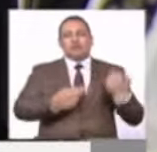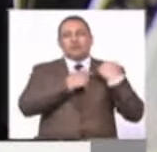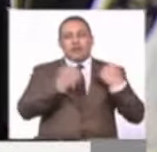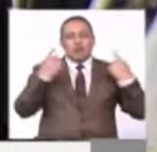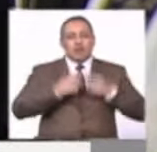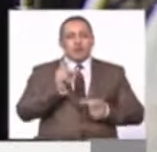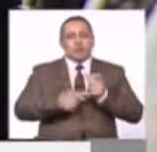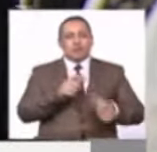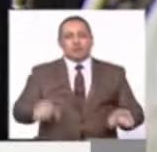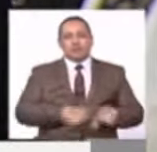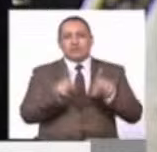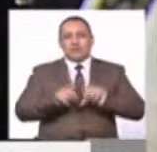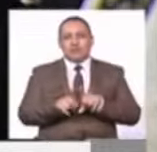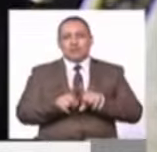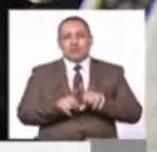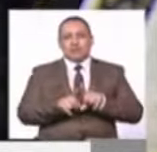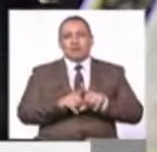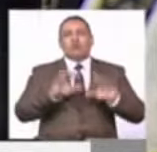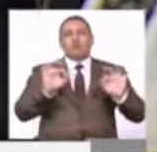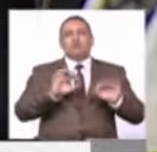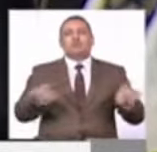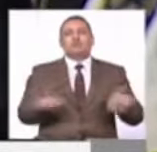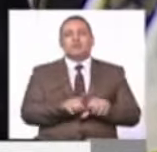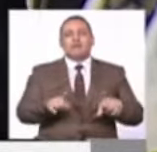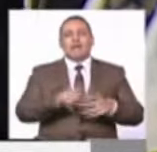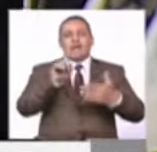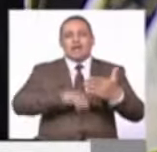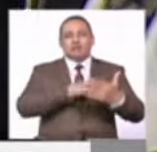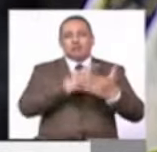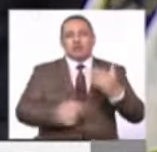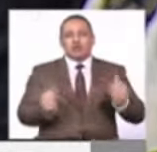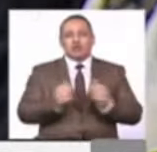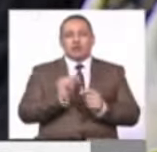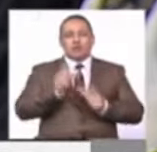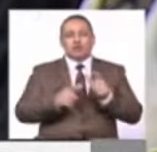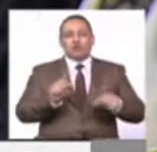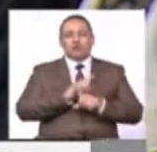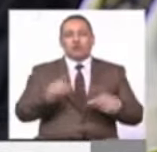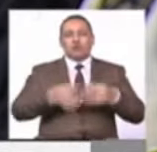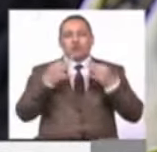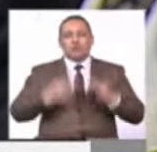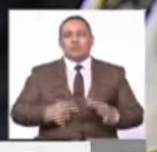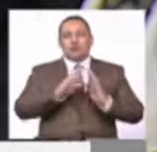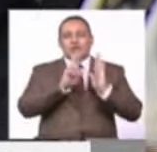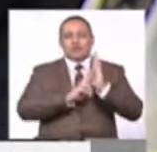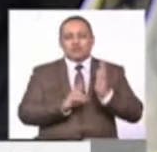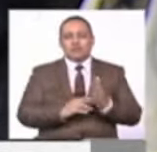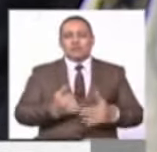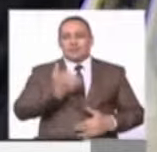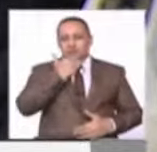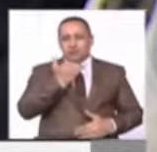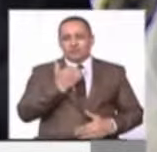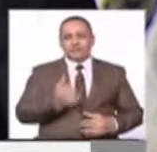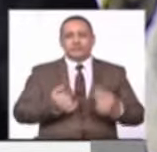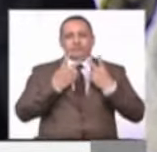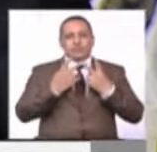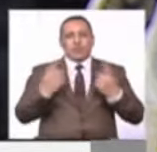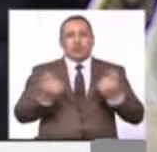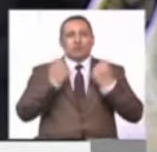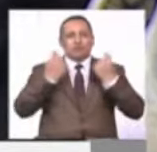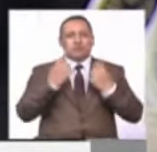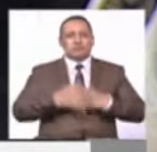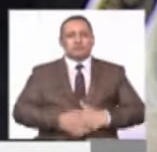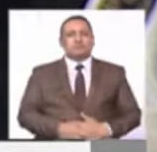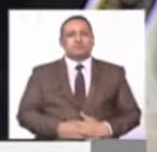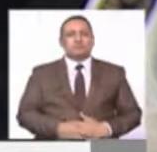postulantes o o descartar a los que no cumplían con los requisitos Y qué pasó en el